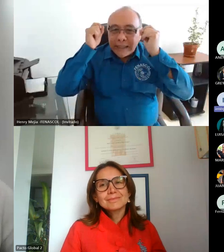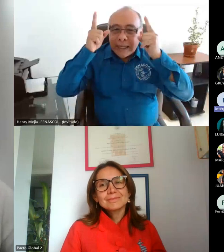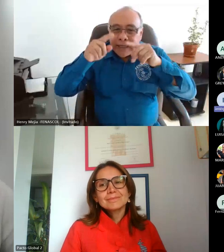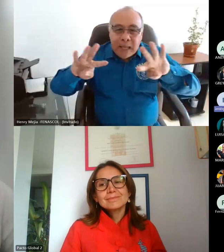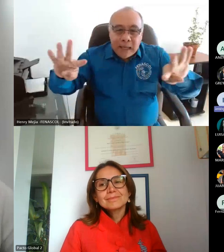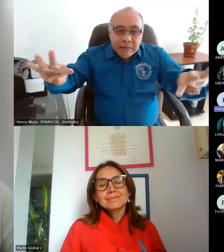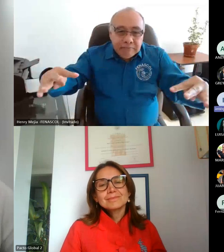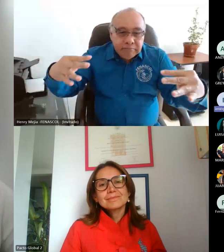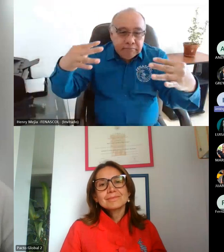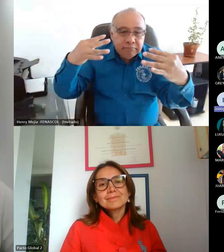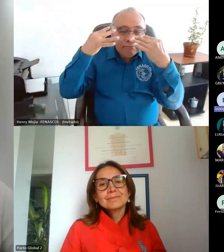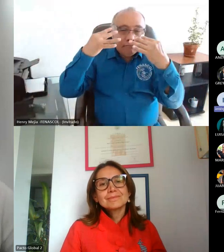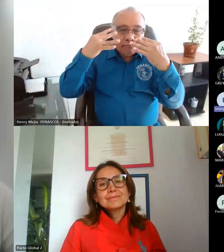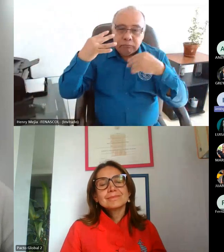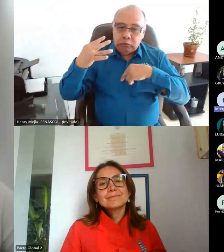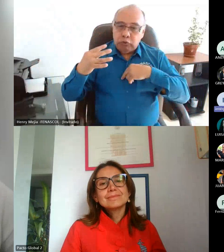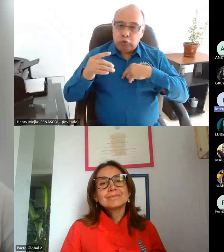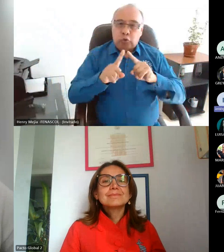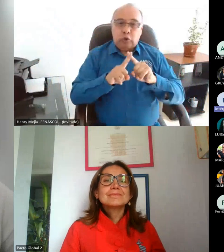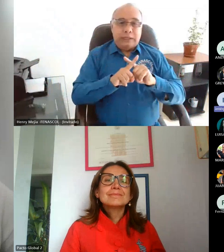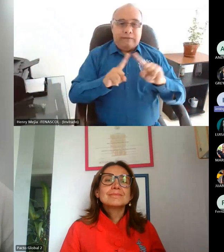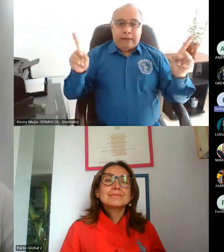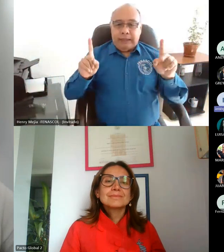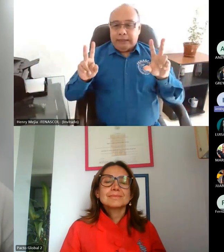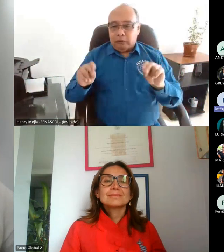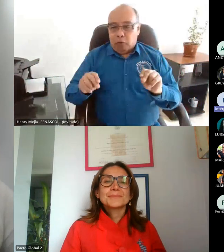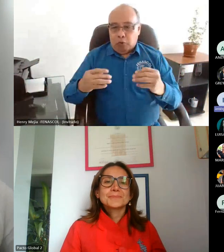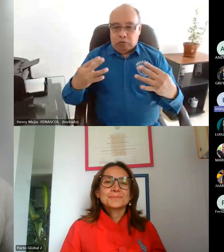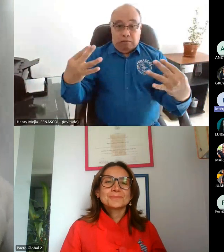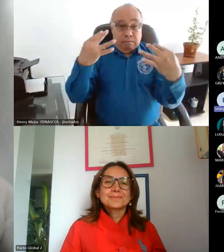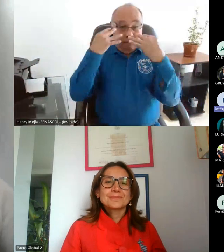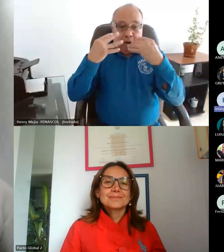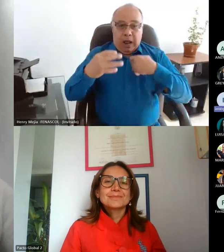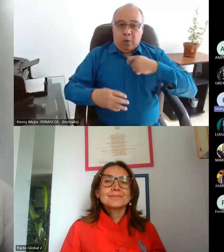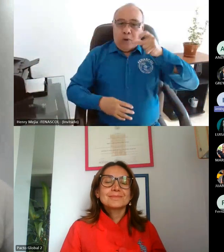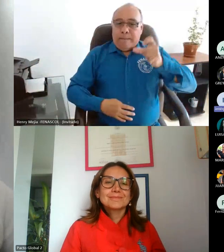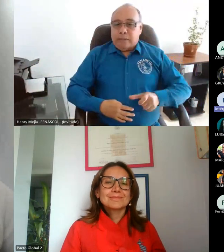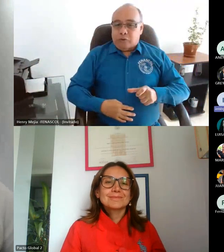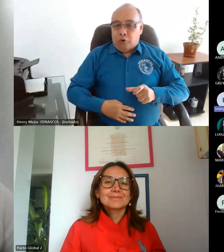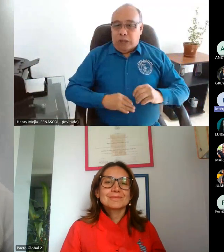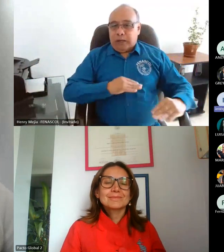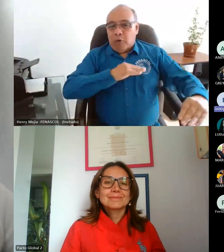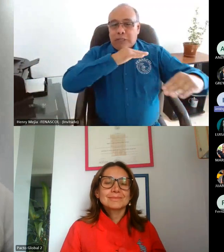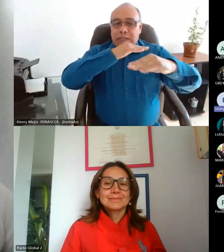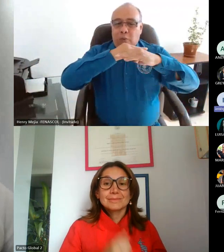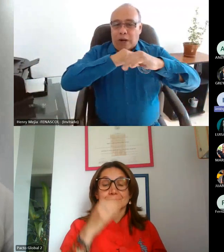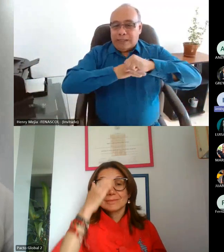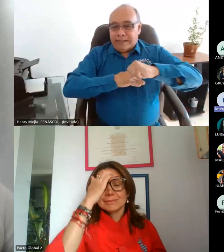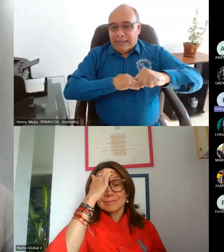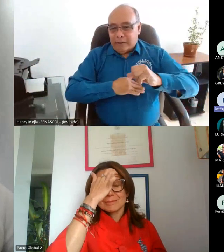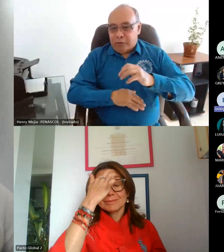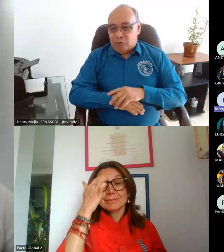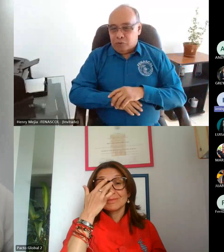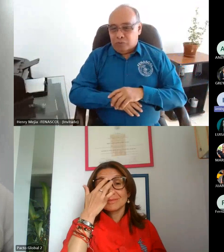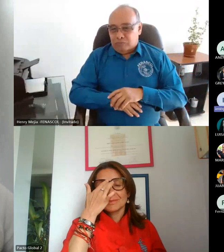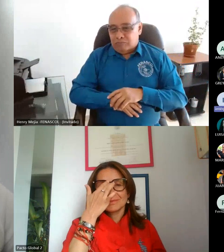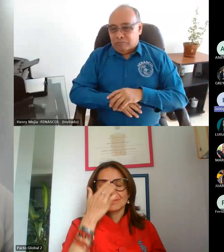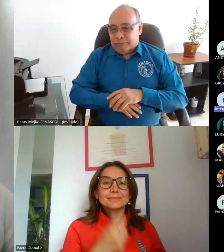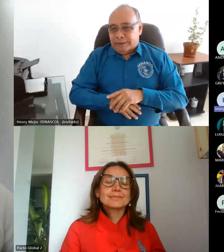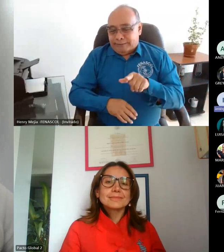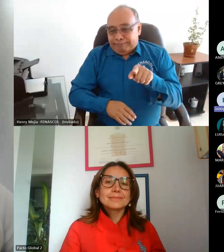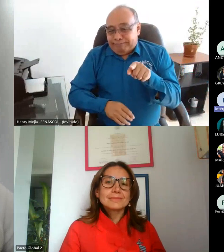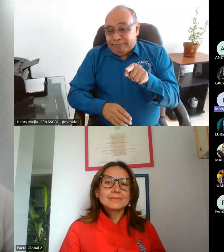importante que todos entendamos todos los que están viendo este espacio que soy una persona al igual